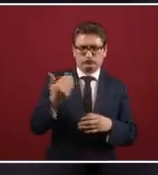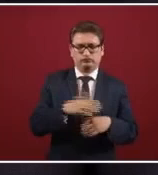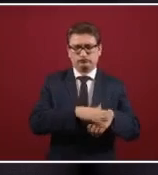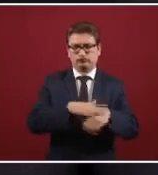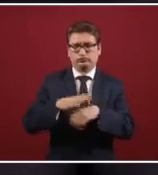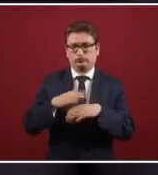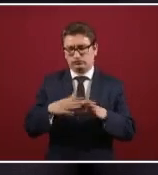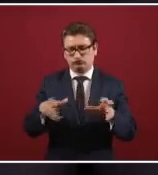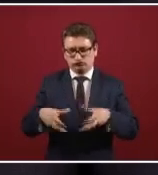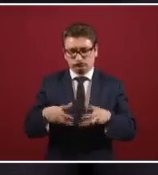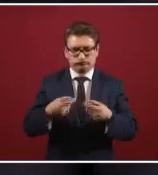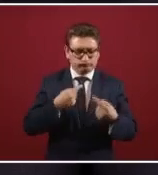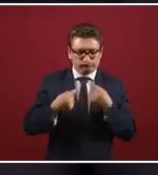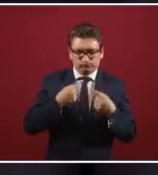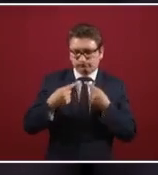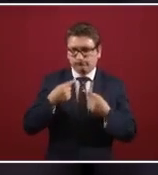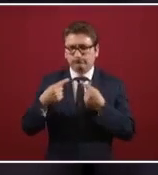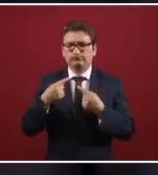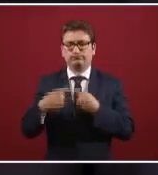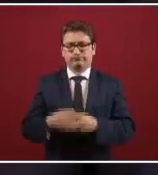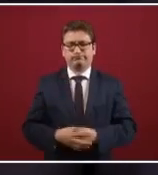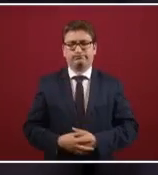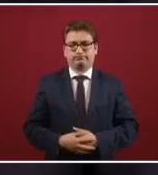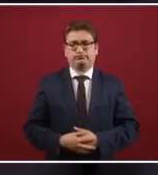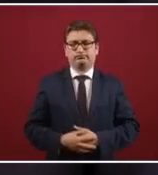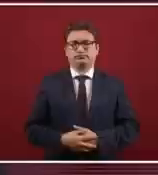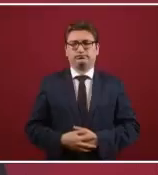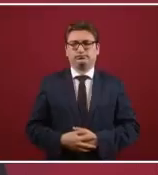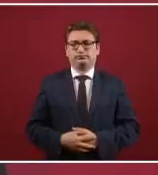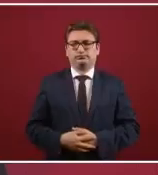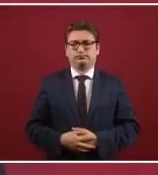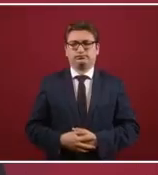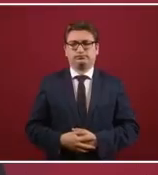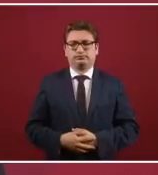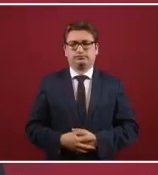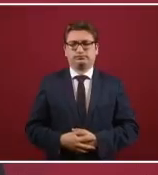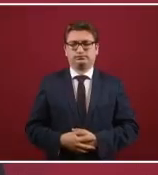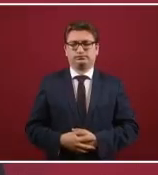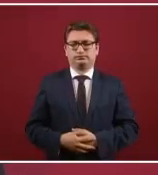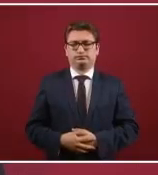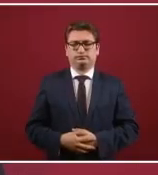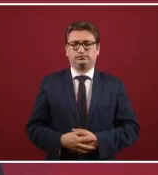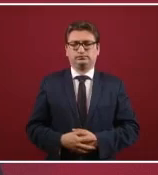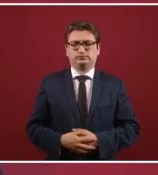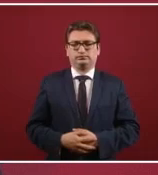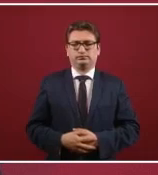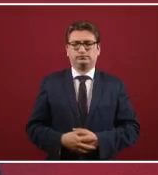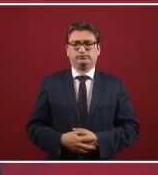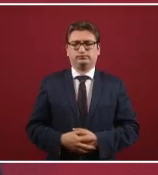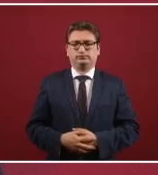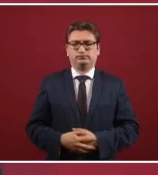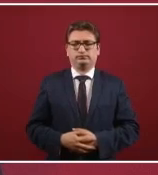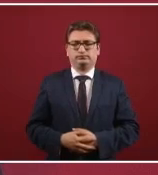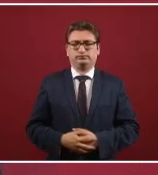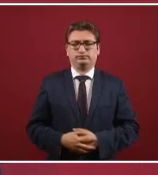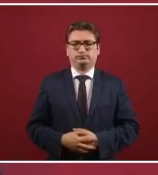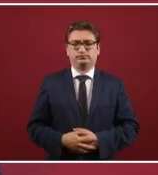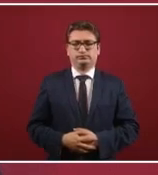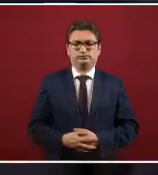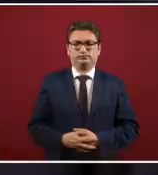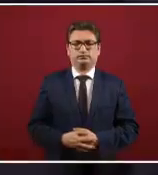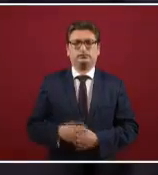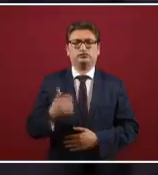para tratar este asunto y qué y quiero